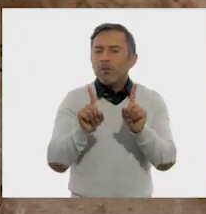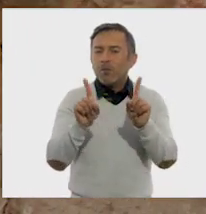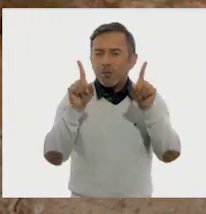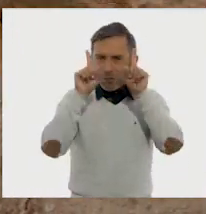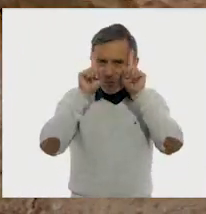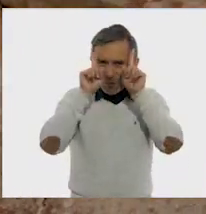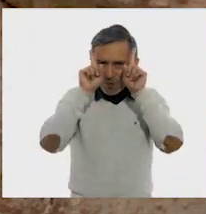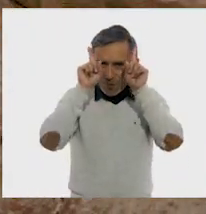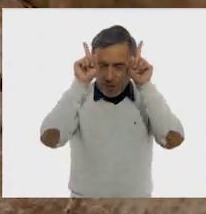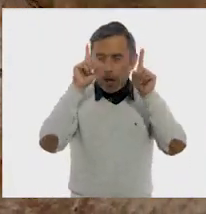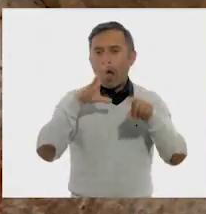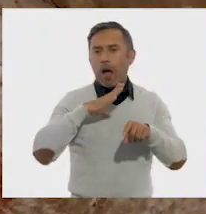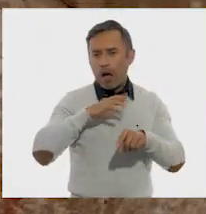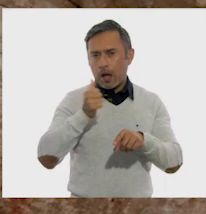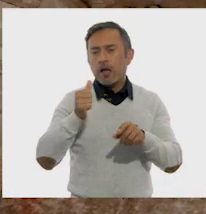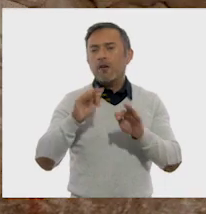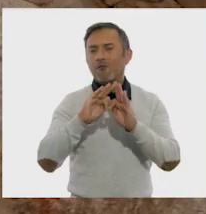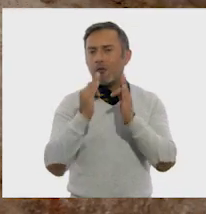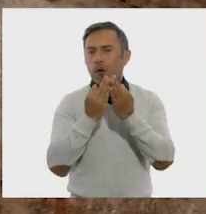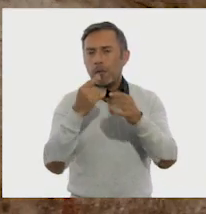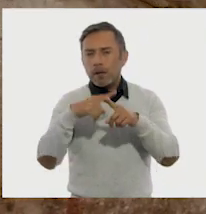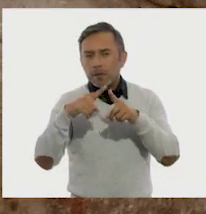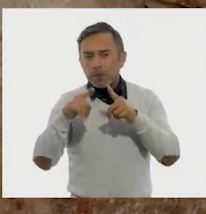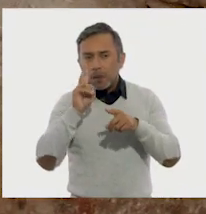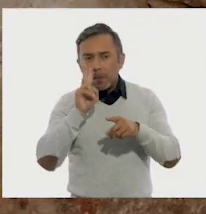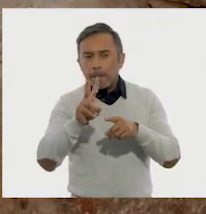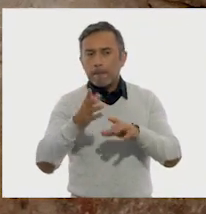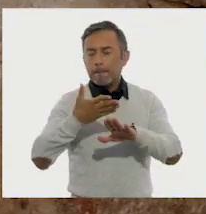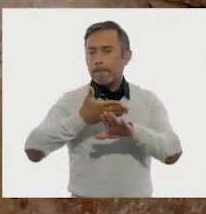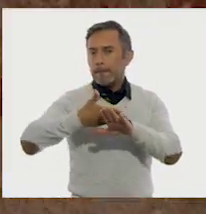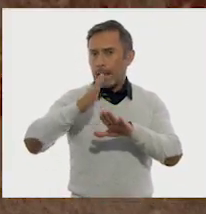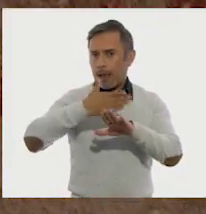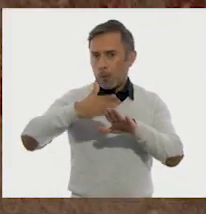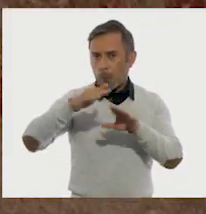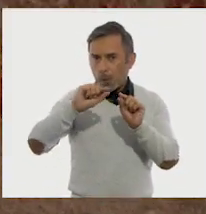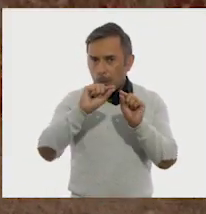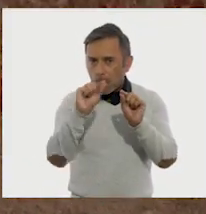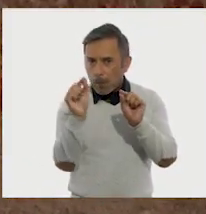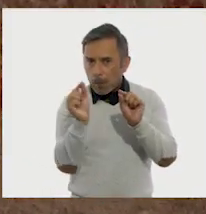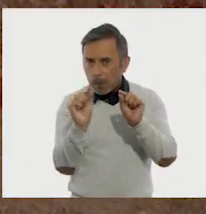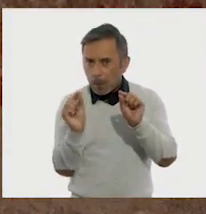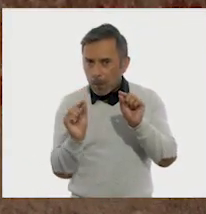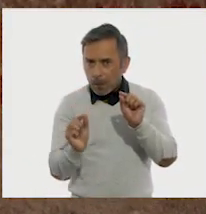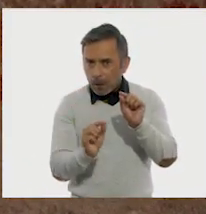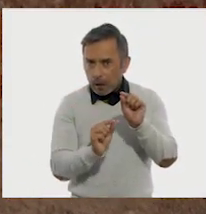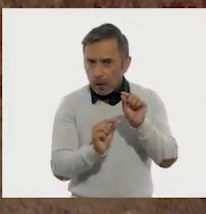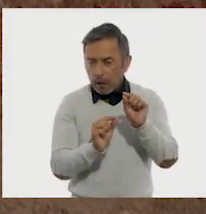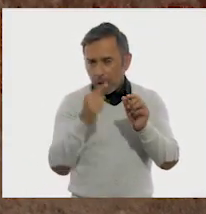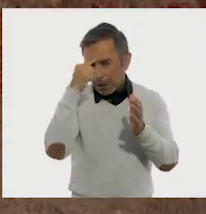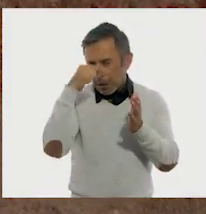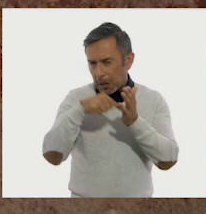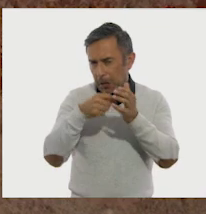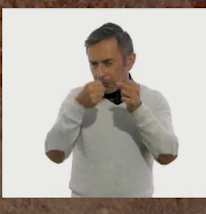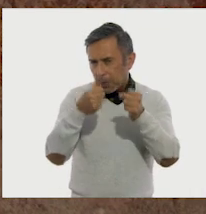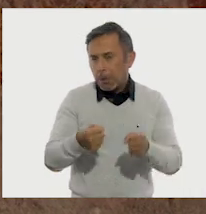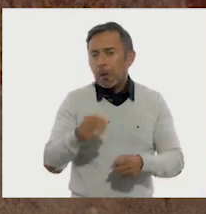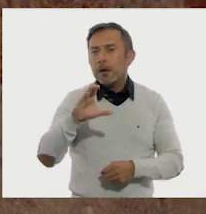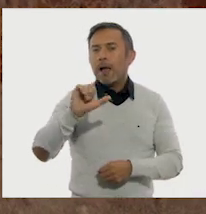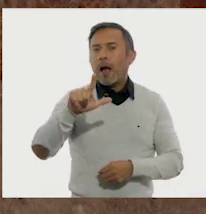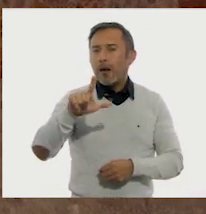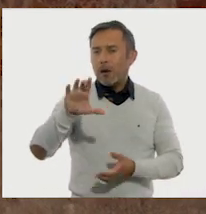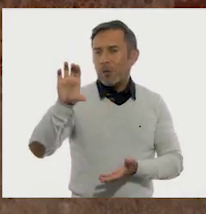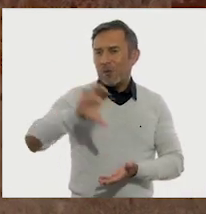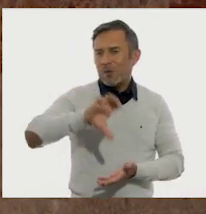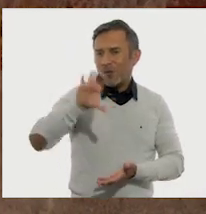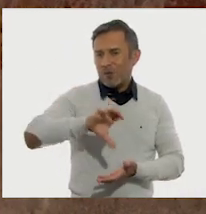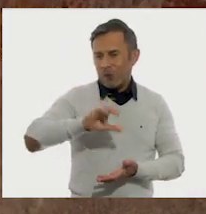están delineadas de color blanco. De seguro que sí utilizaron la cal ahí.